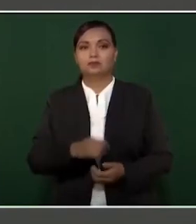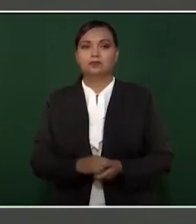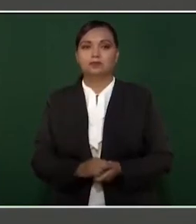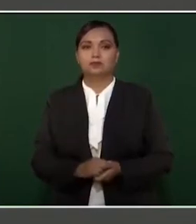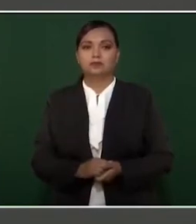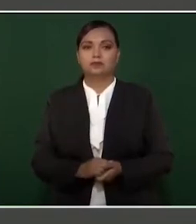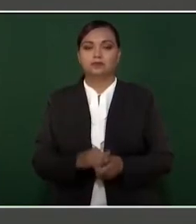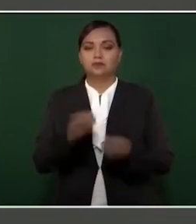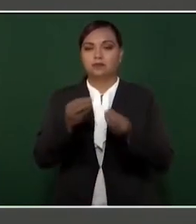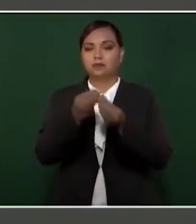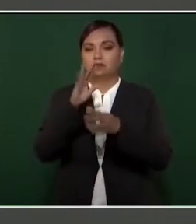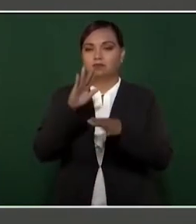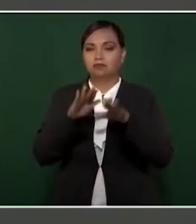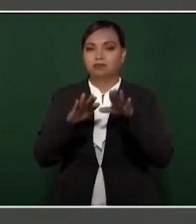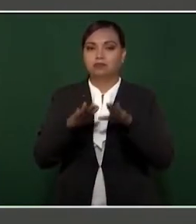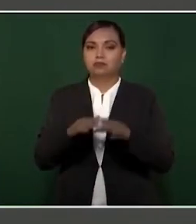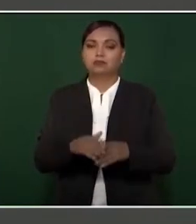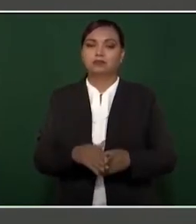Depende mucho